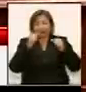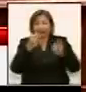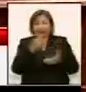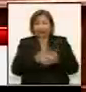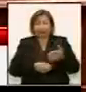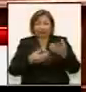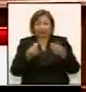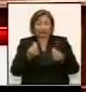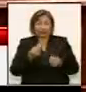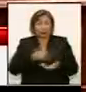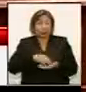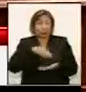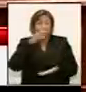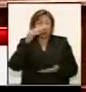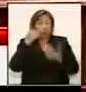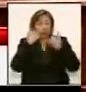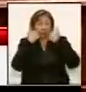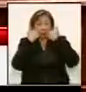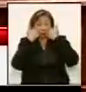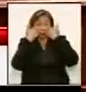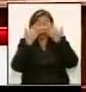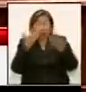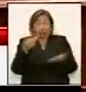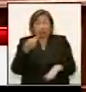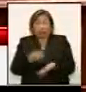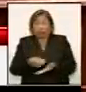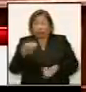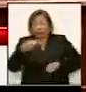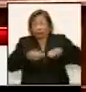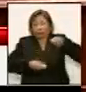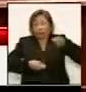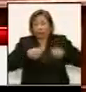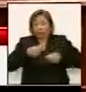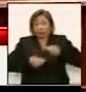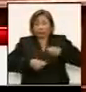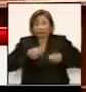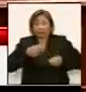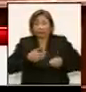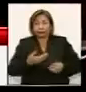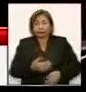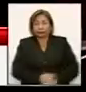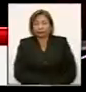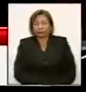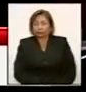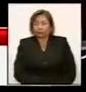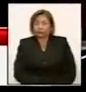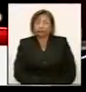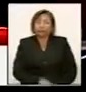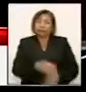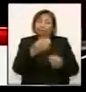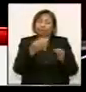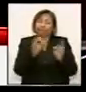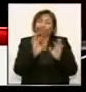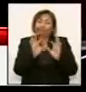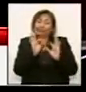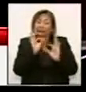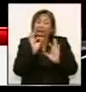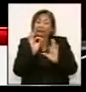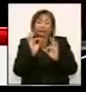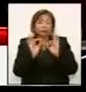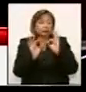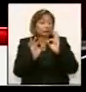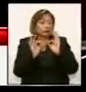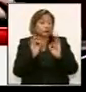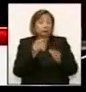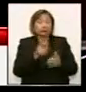montos vergonzosos, de quiénes son los que han puesto los montos, los cuadros, los números, las cifras, o sea, la verdad selectiva, o